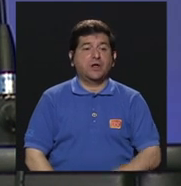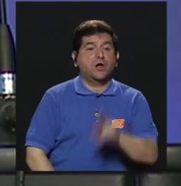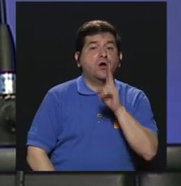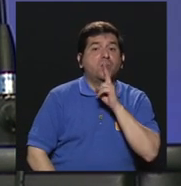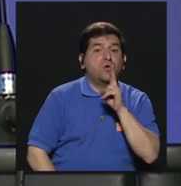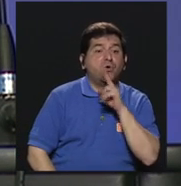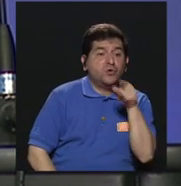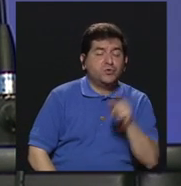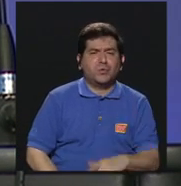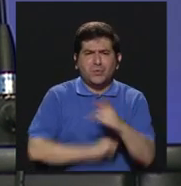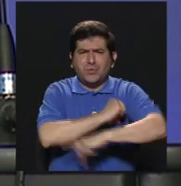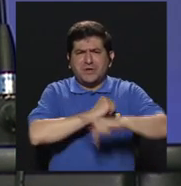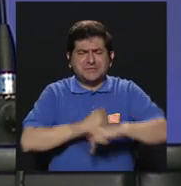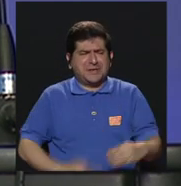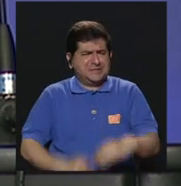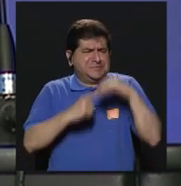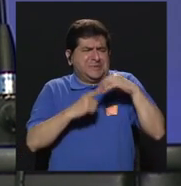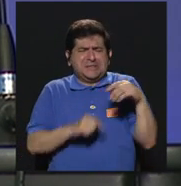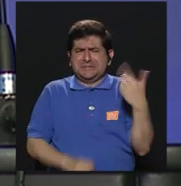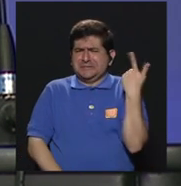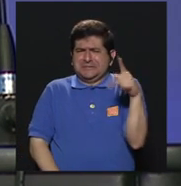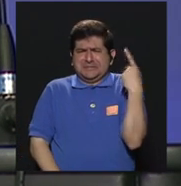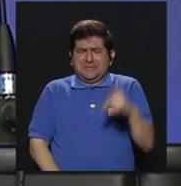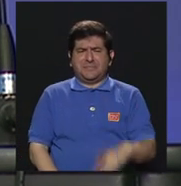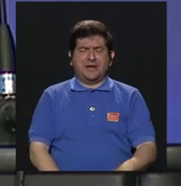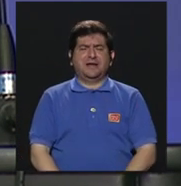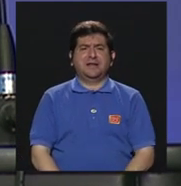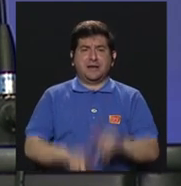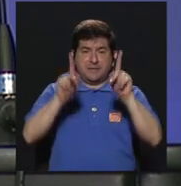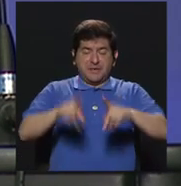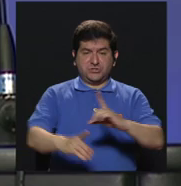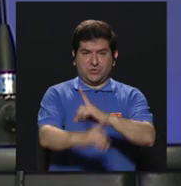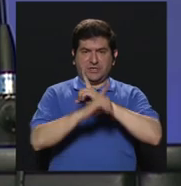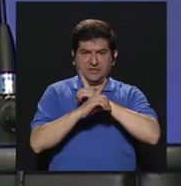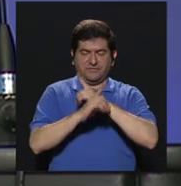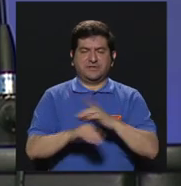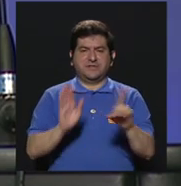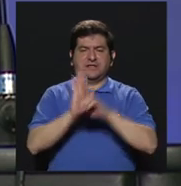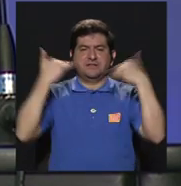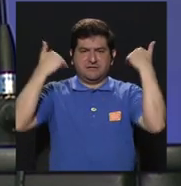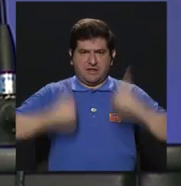se ha convertido en uno de los países más peligrosos para los defensores de derechos